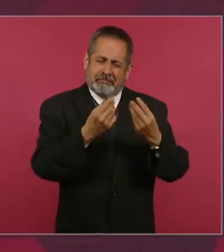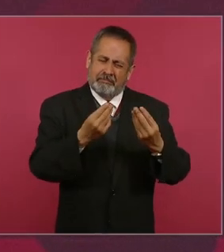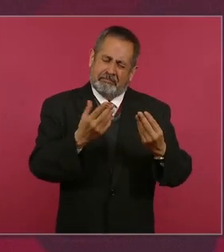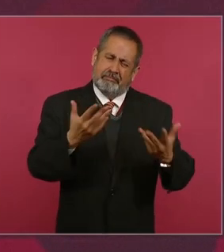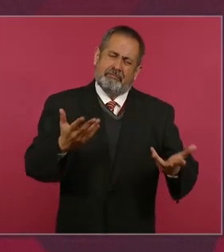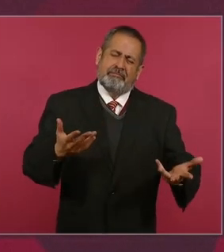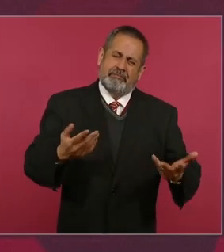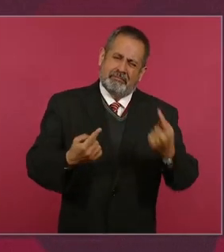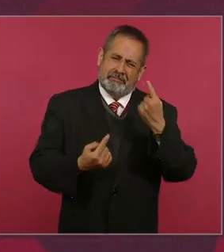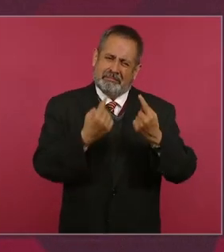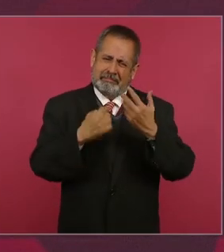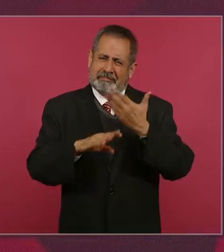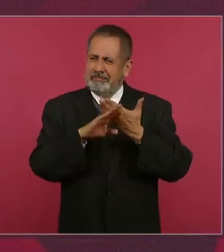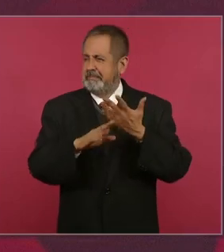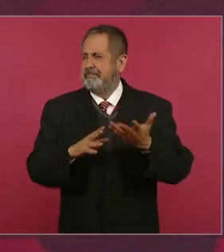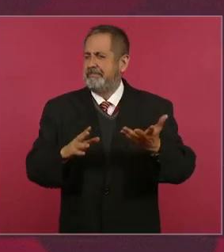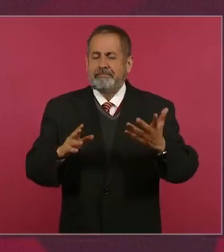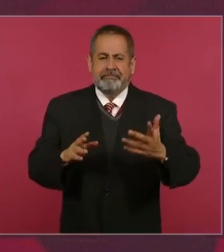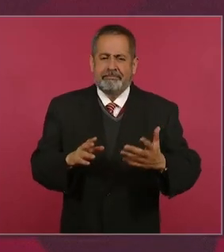porque